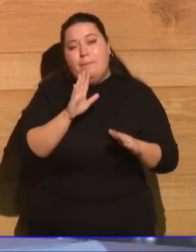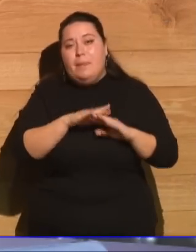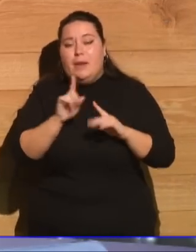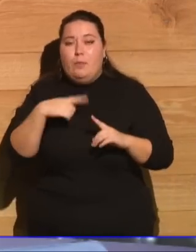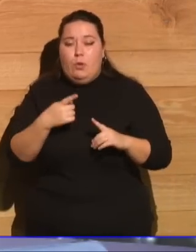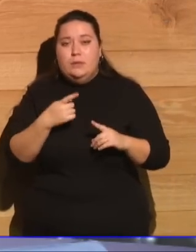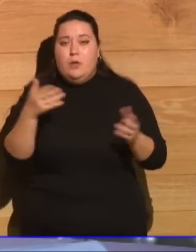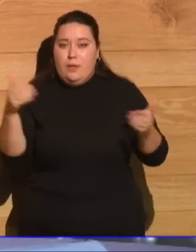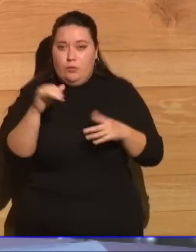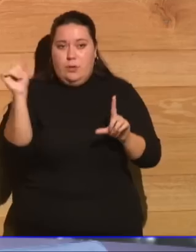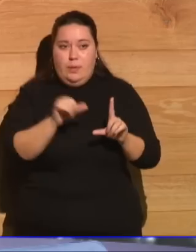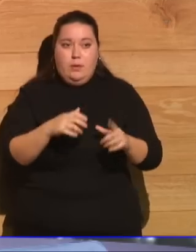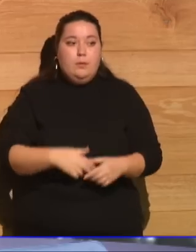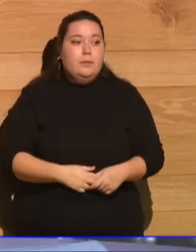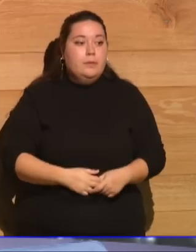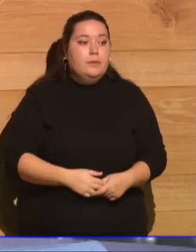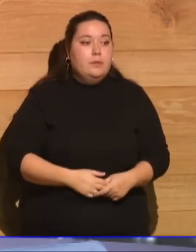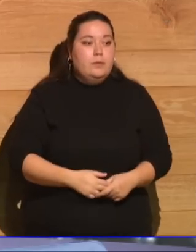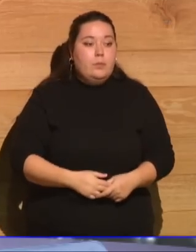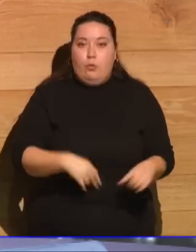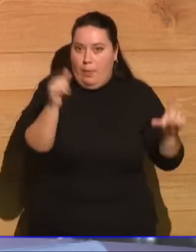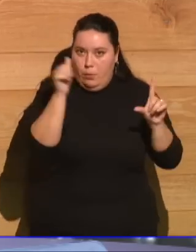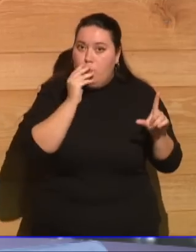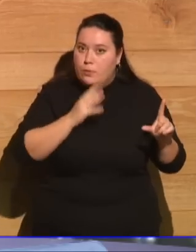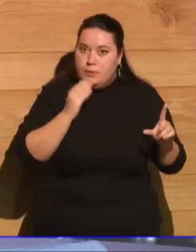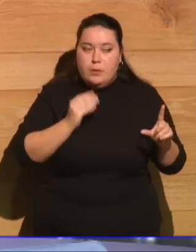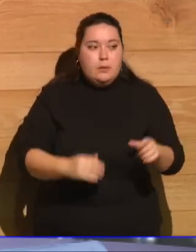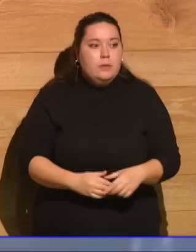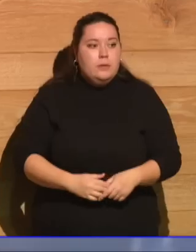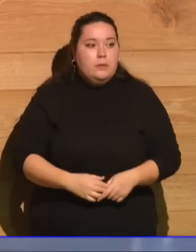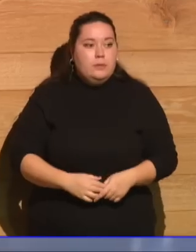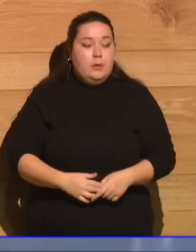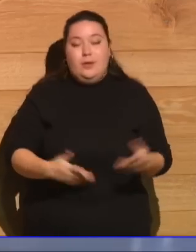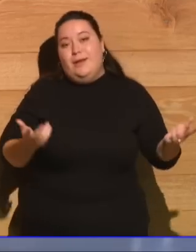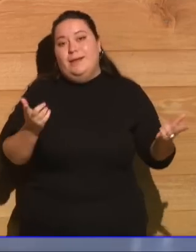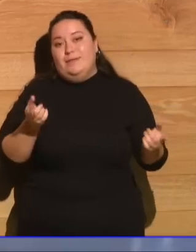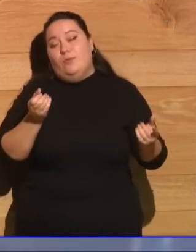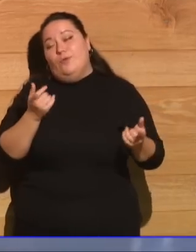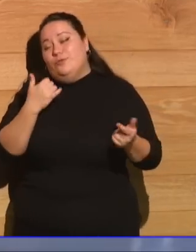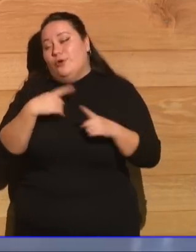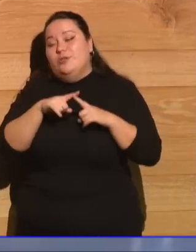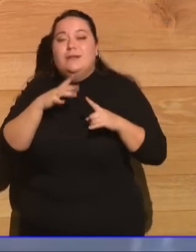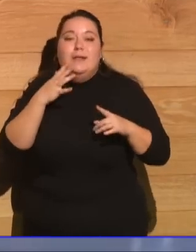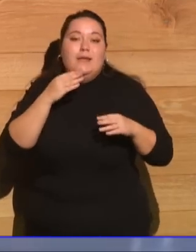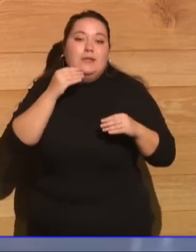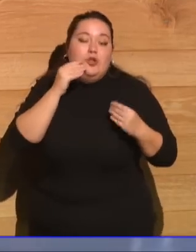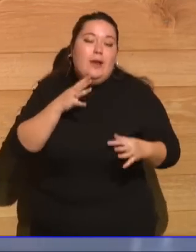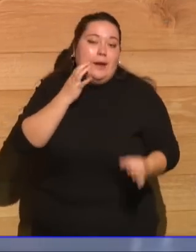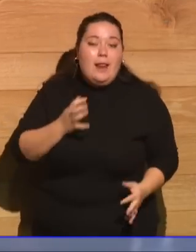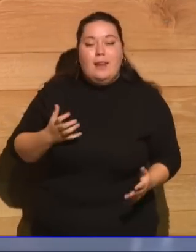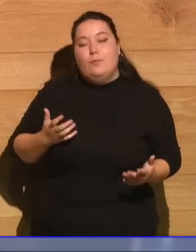de lo que estamos diciendo es que menuda mierda de peli. que va, no, para nada. Y que- maravilloso. Es que al hay estar gente basado más en hechos mentirosa. reales, al estar basado en hechos reales, podría